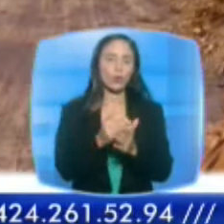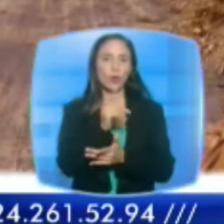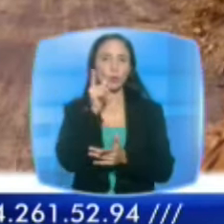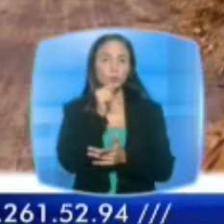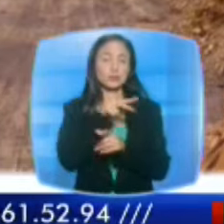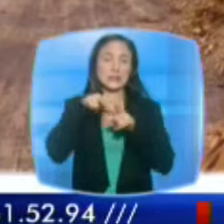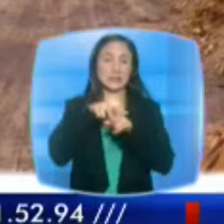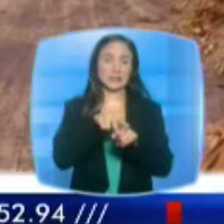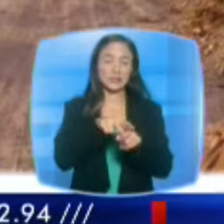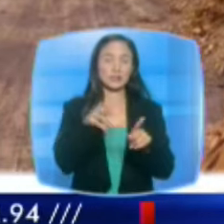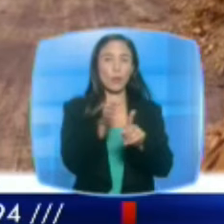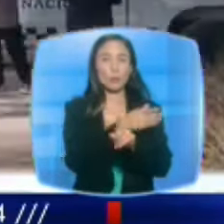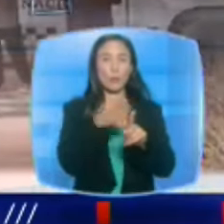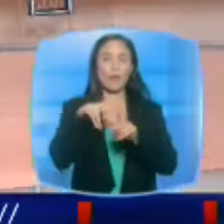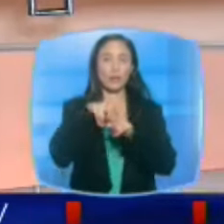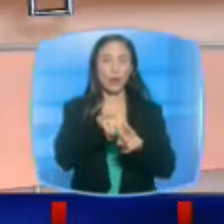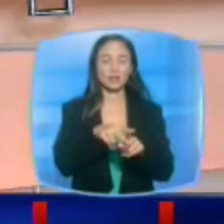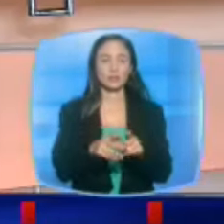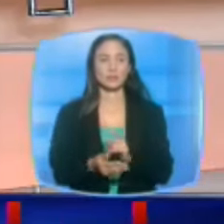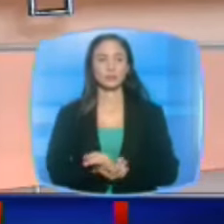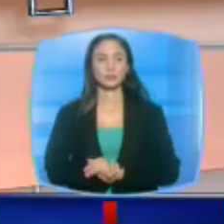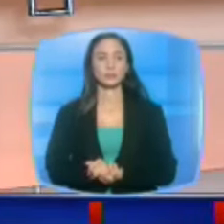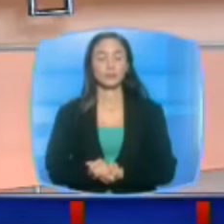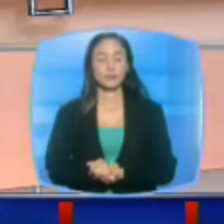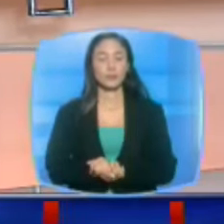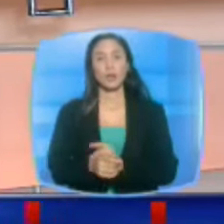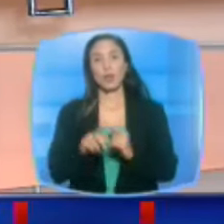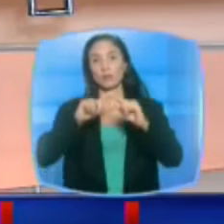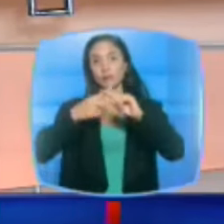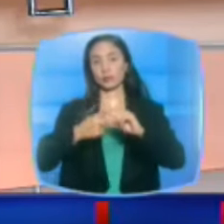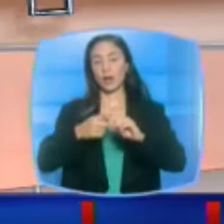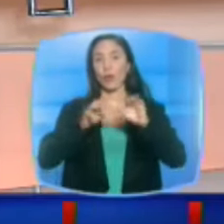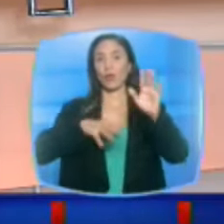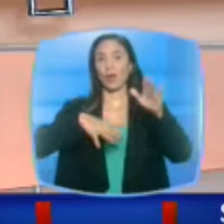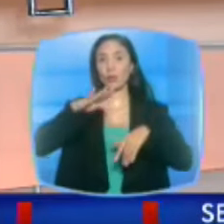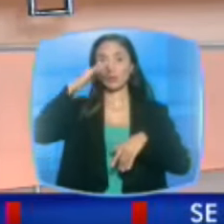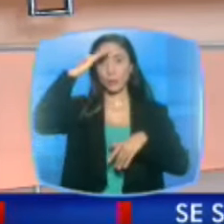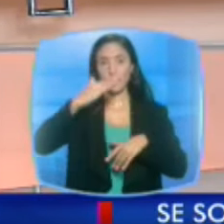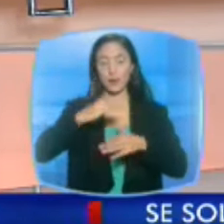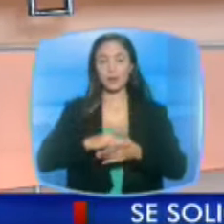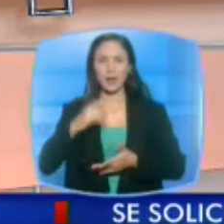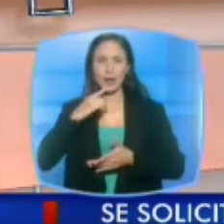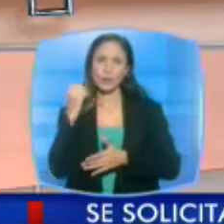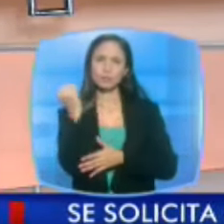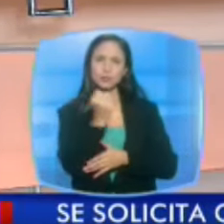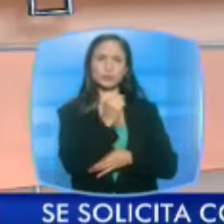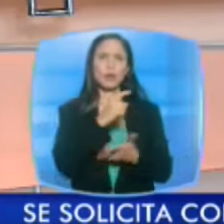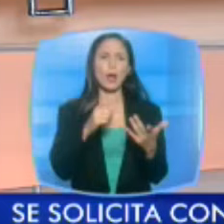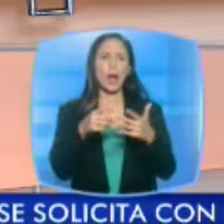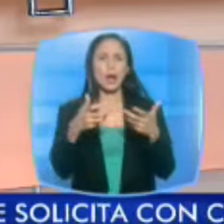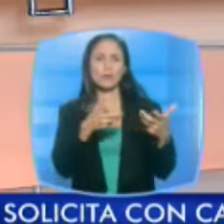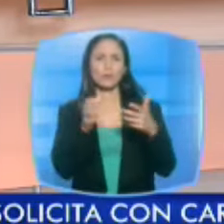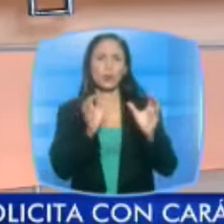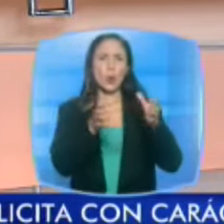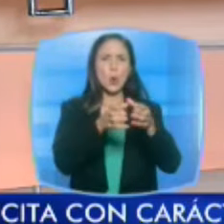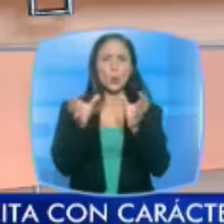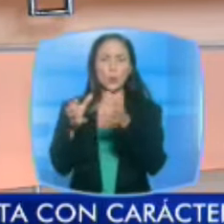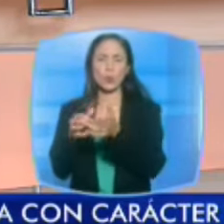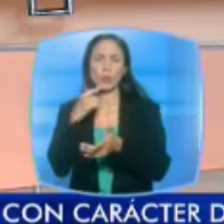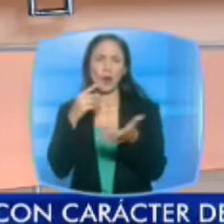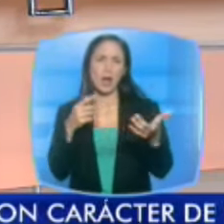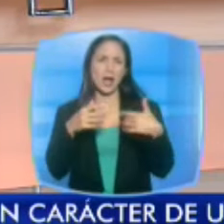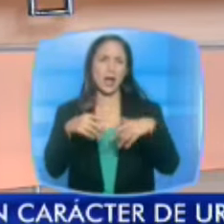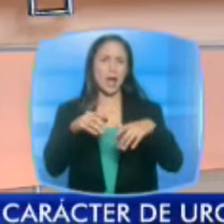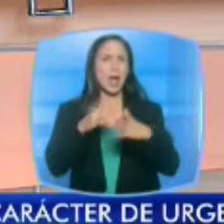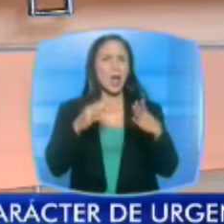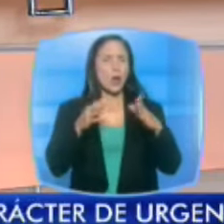de violencia. Al menos 14 militares sirios fueron asesinados por miembros del Estado Islámico en un ataque